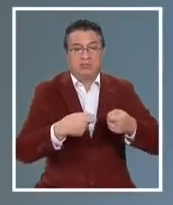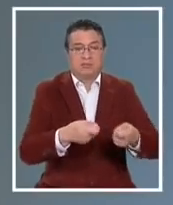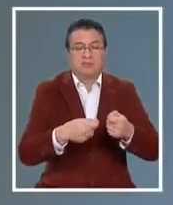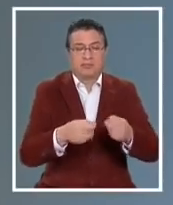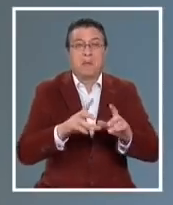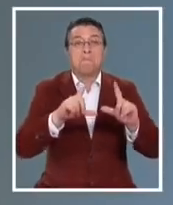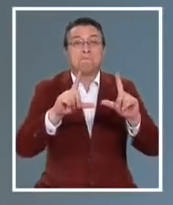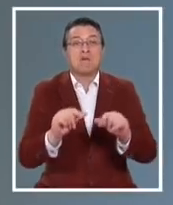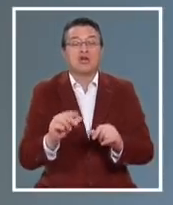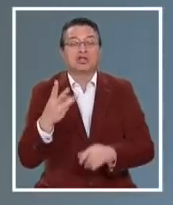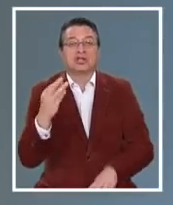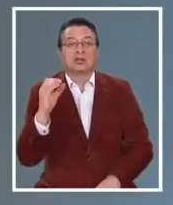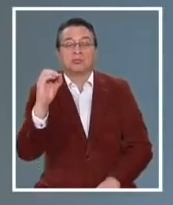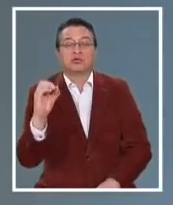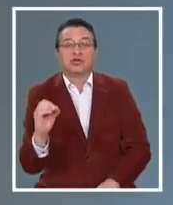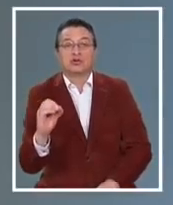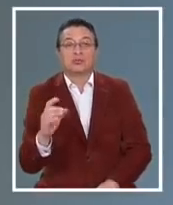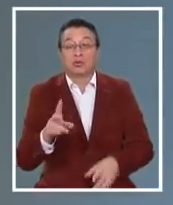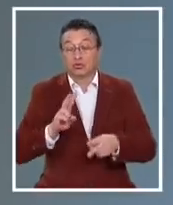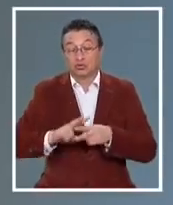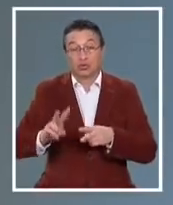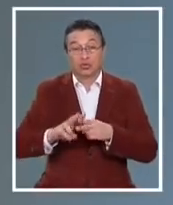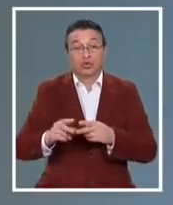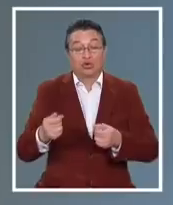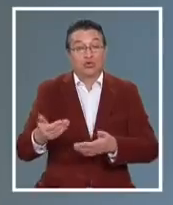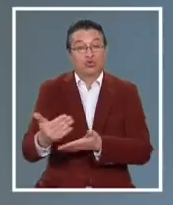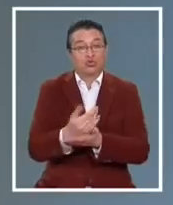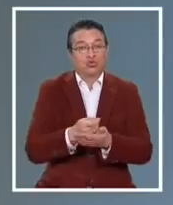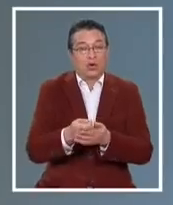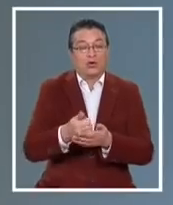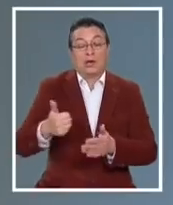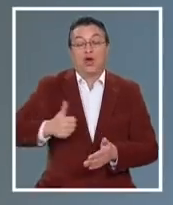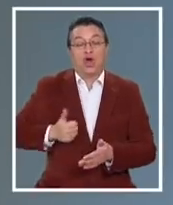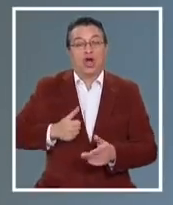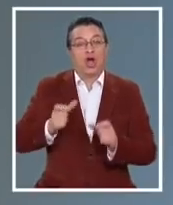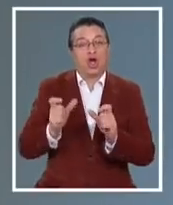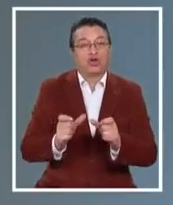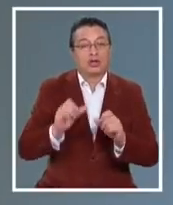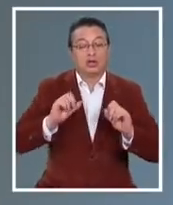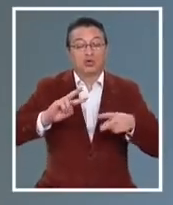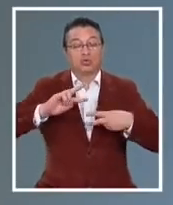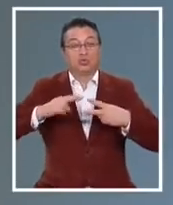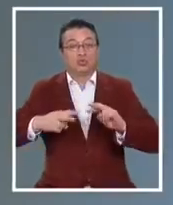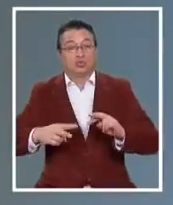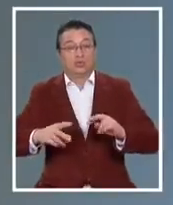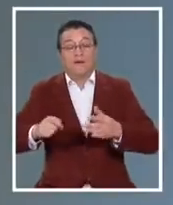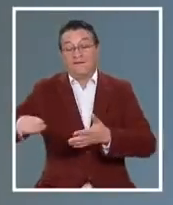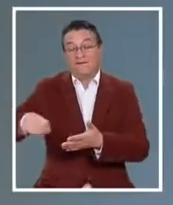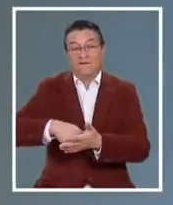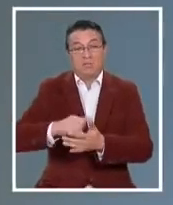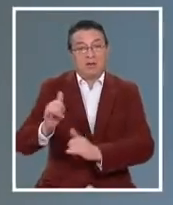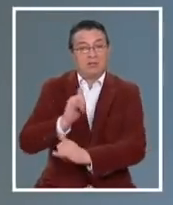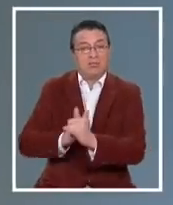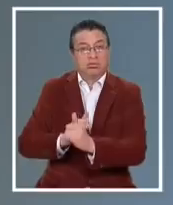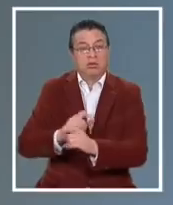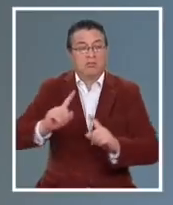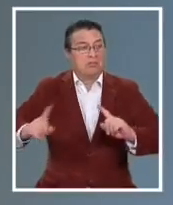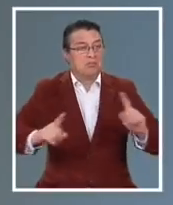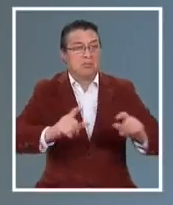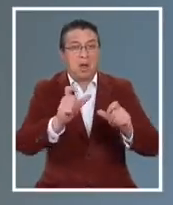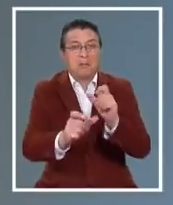un 30%. Con sus soluciones de remuneraciones, control de asistencia y turnos, comunicaciones, firma digital y gestión de